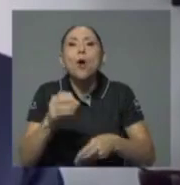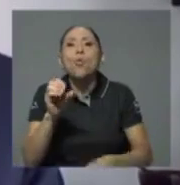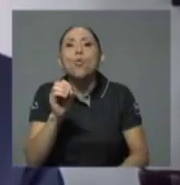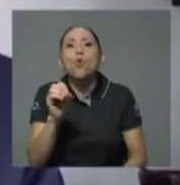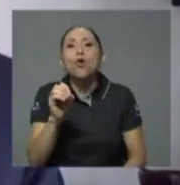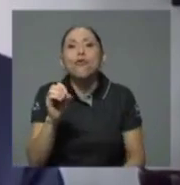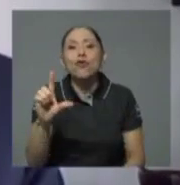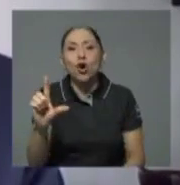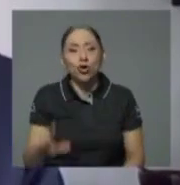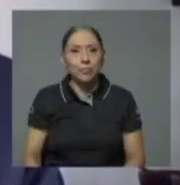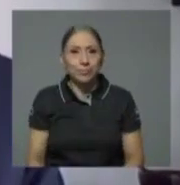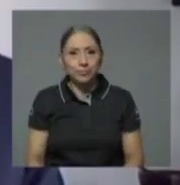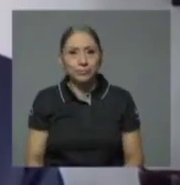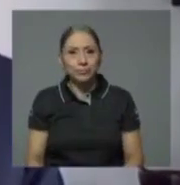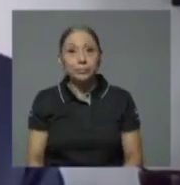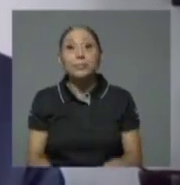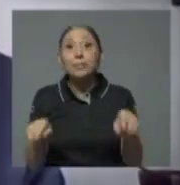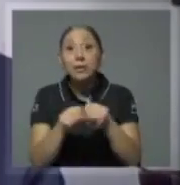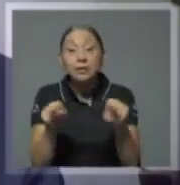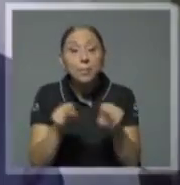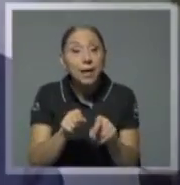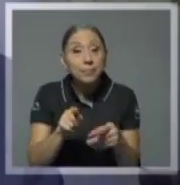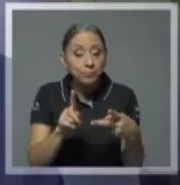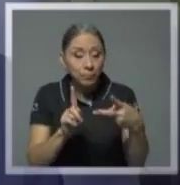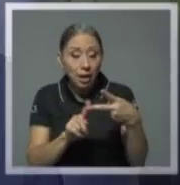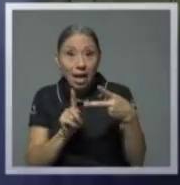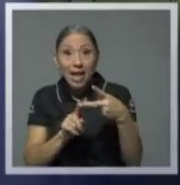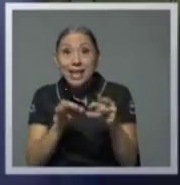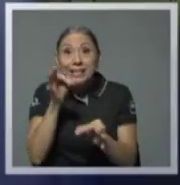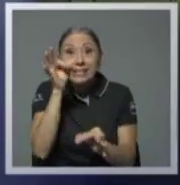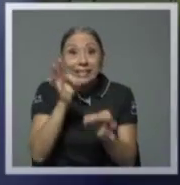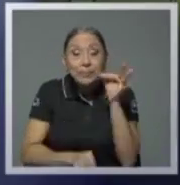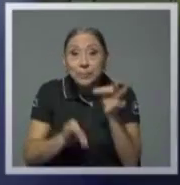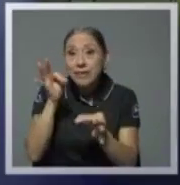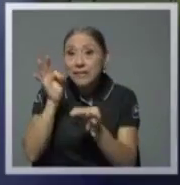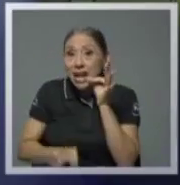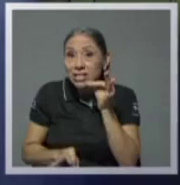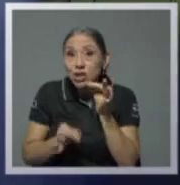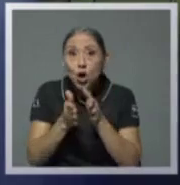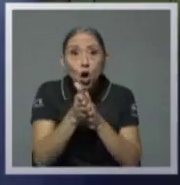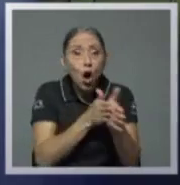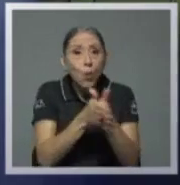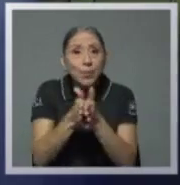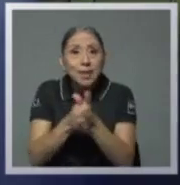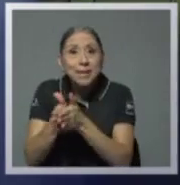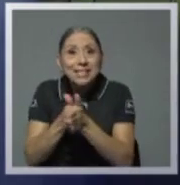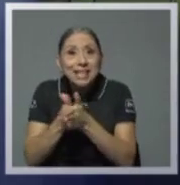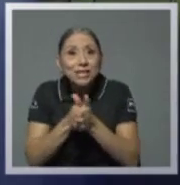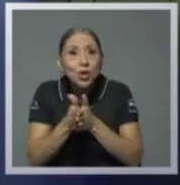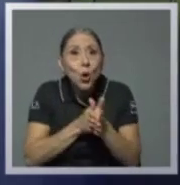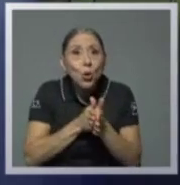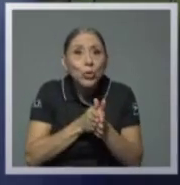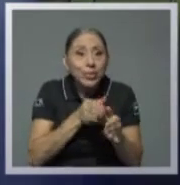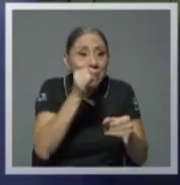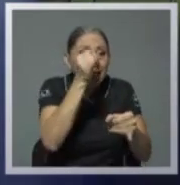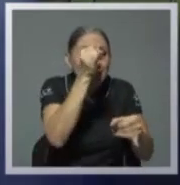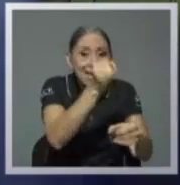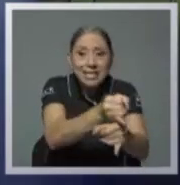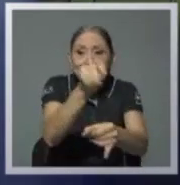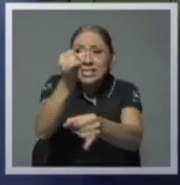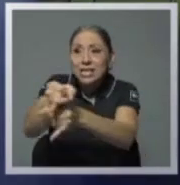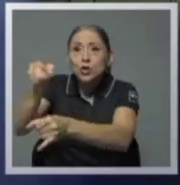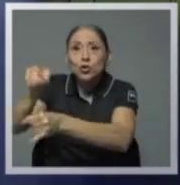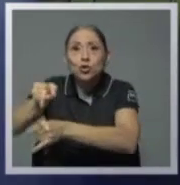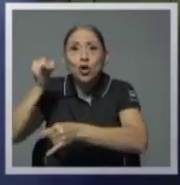otro lado, una simplificación, una optimización de la institucionalidad de vivienda. No puede